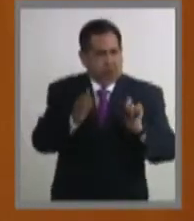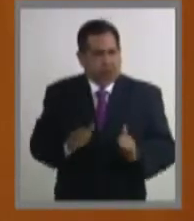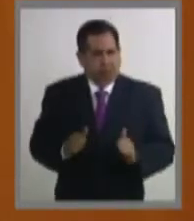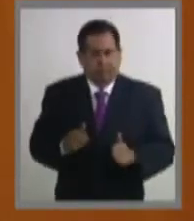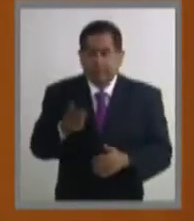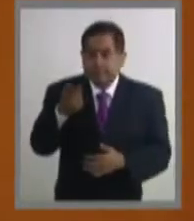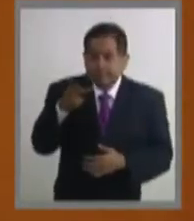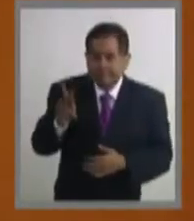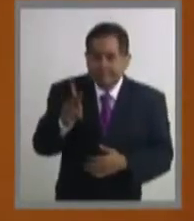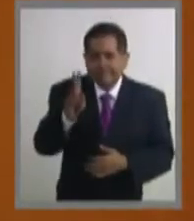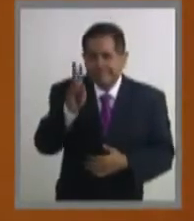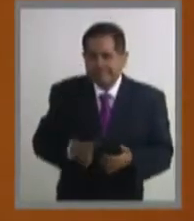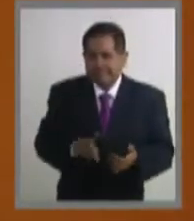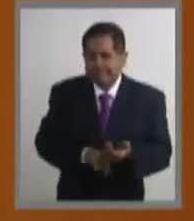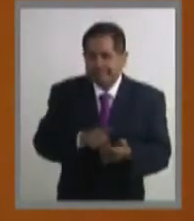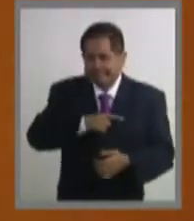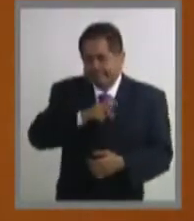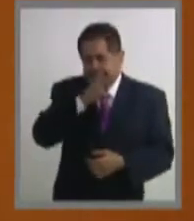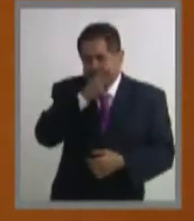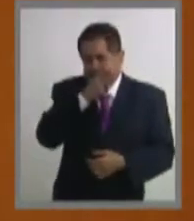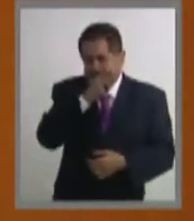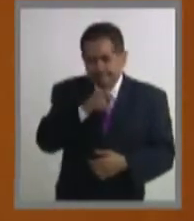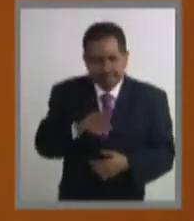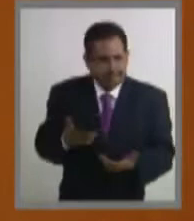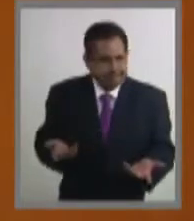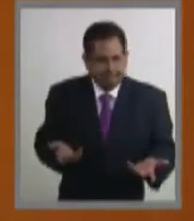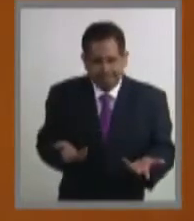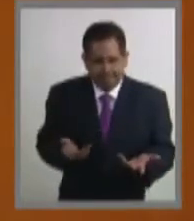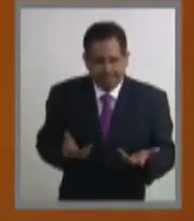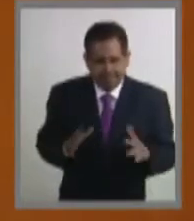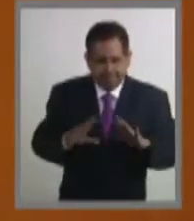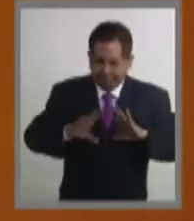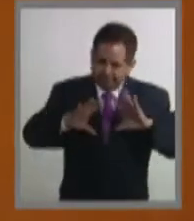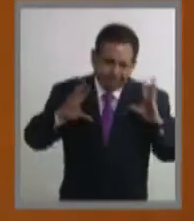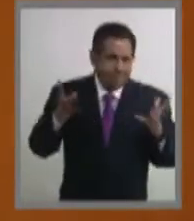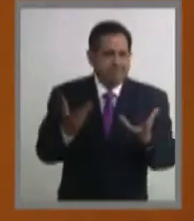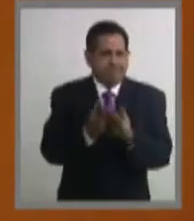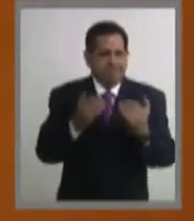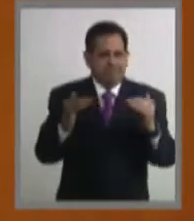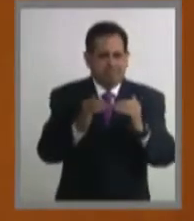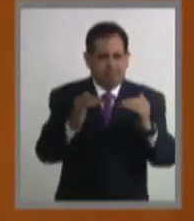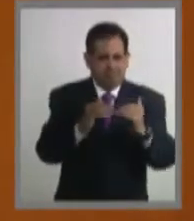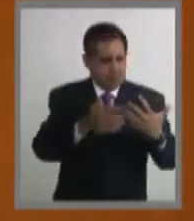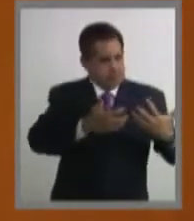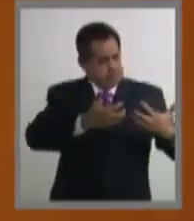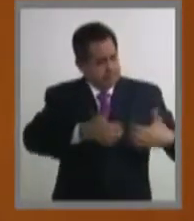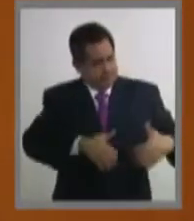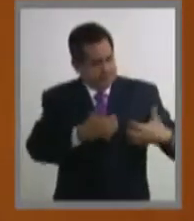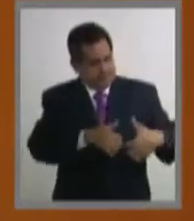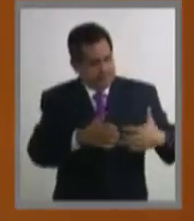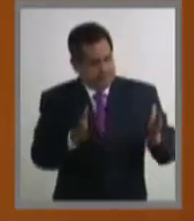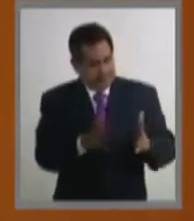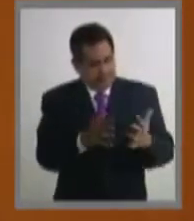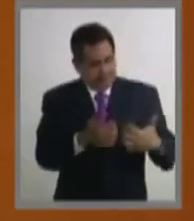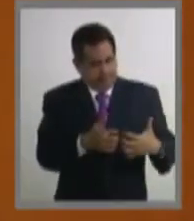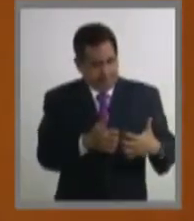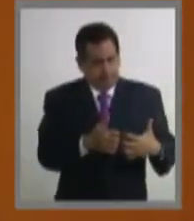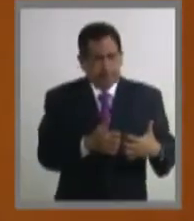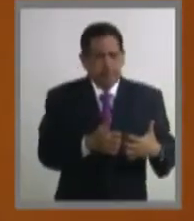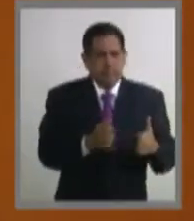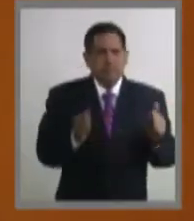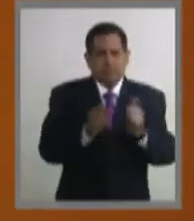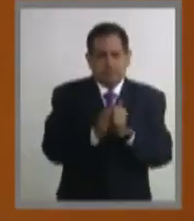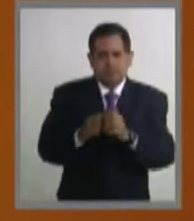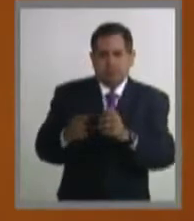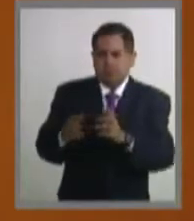a mí me preocupa que pongamos en el mismo nivel a la producción microempresarial